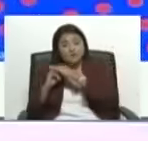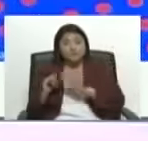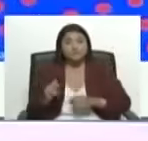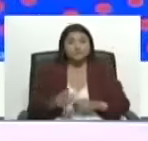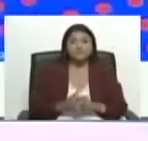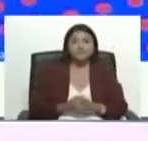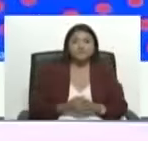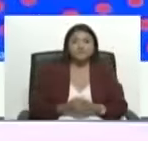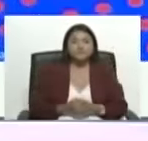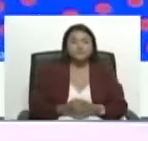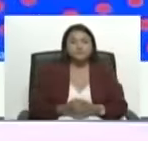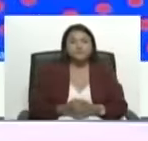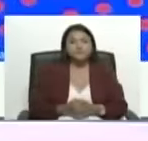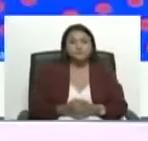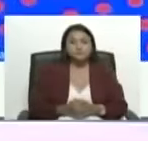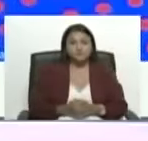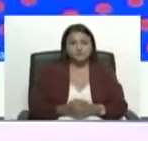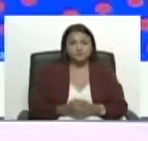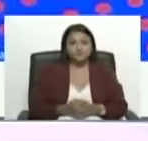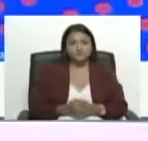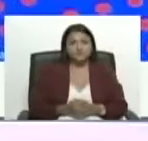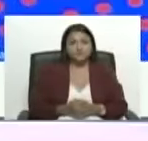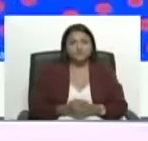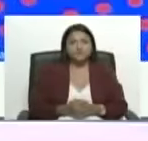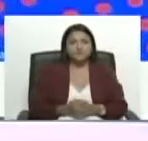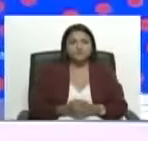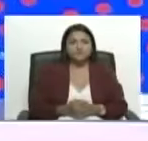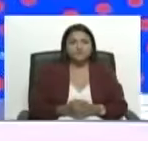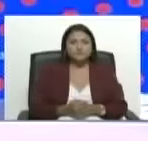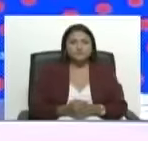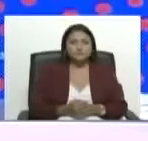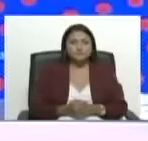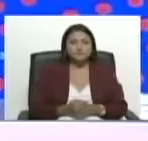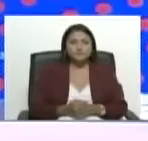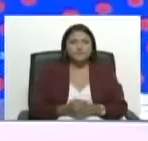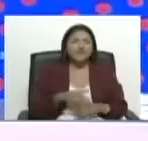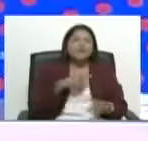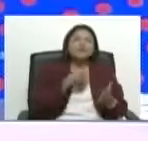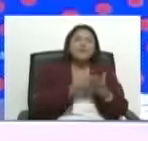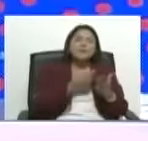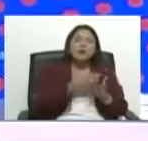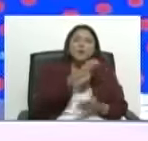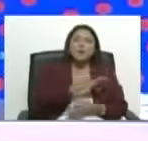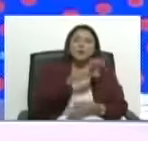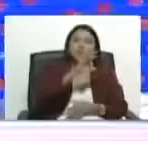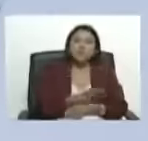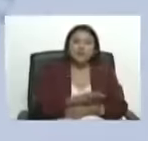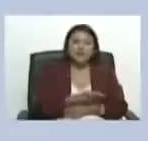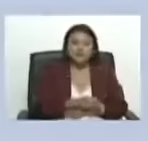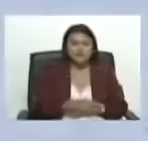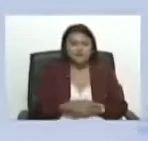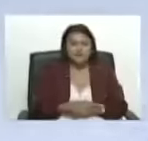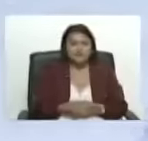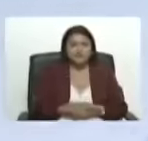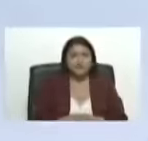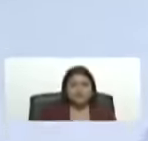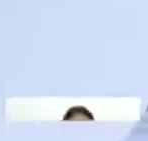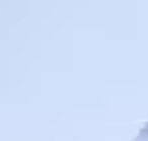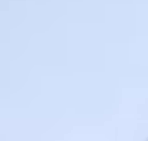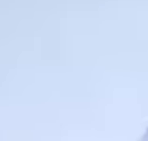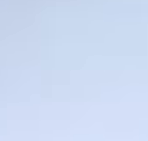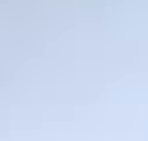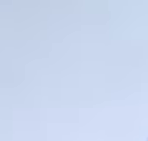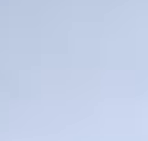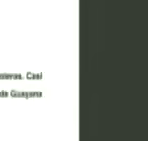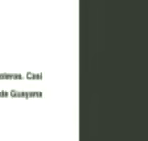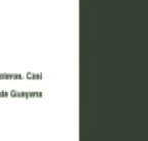el régimen fiscal más concesivo, más permisivo, más, vamos a decir, enriquecedor para las